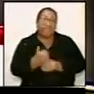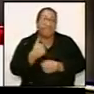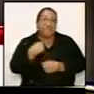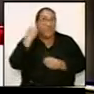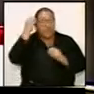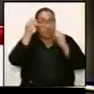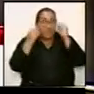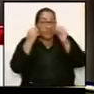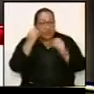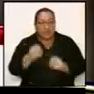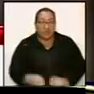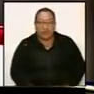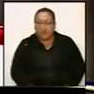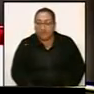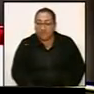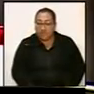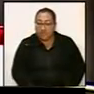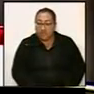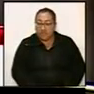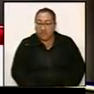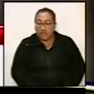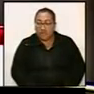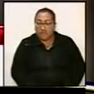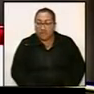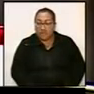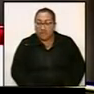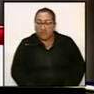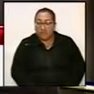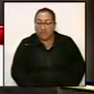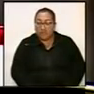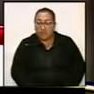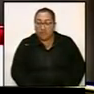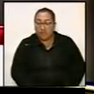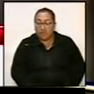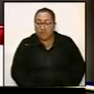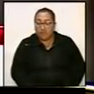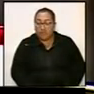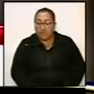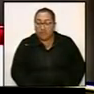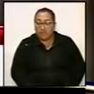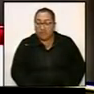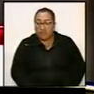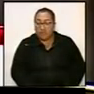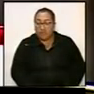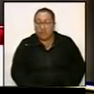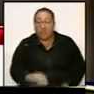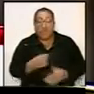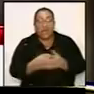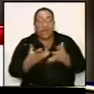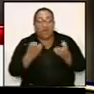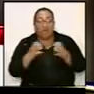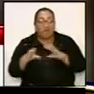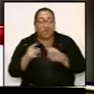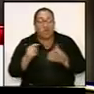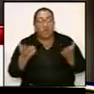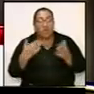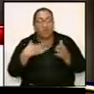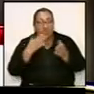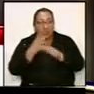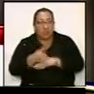repensar qué queremos hacer y hacia dónde vamos a caminar. En esta tarea de definir hacia dónde vamos a